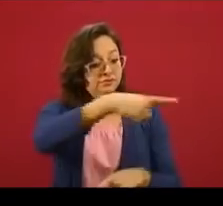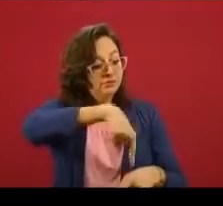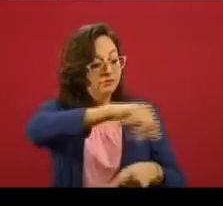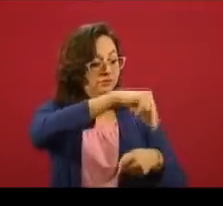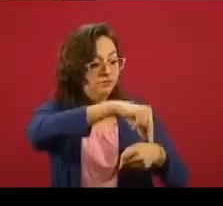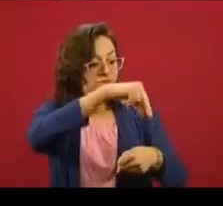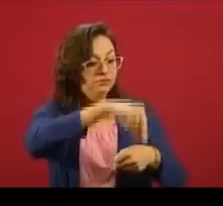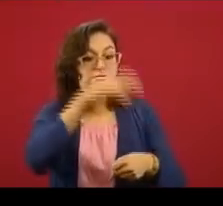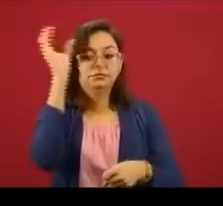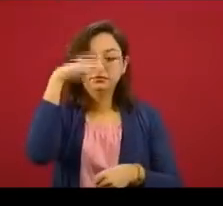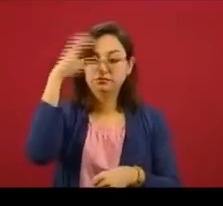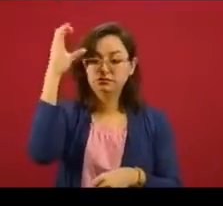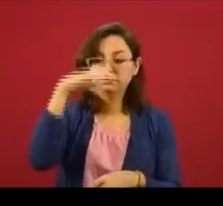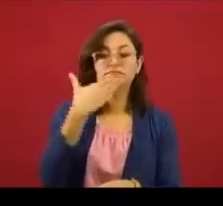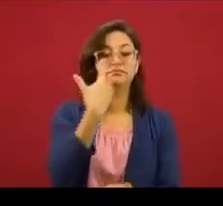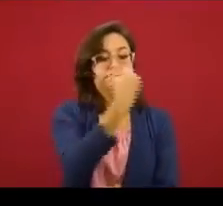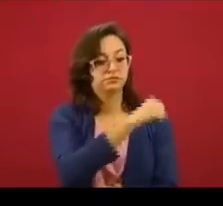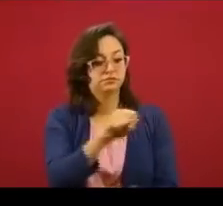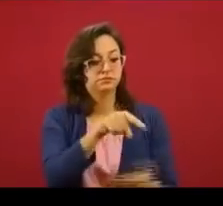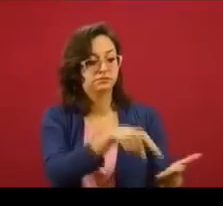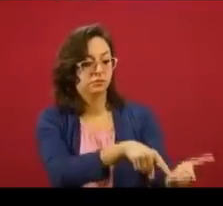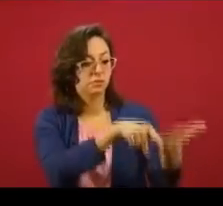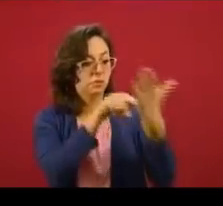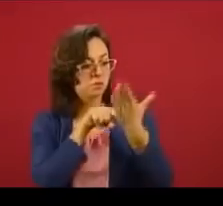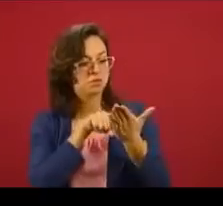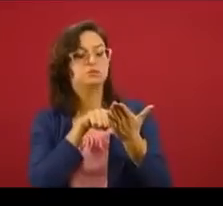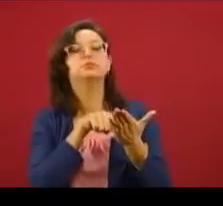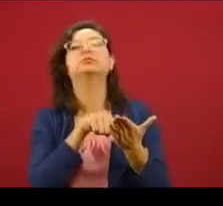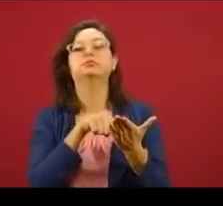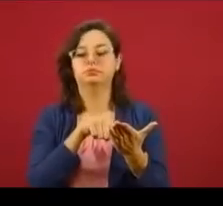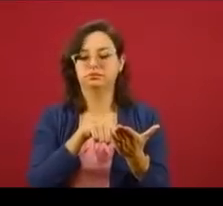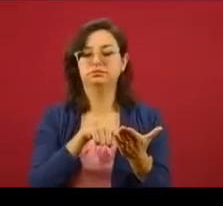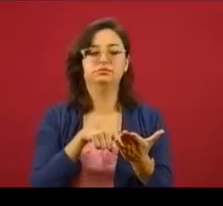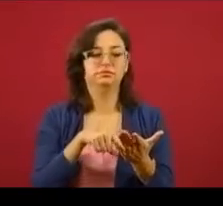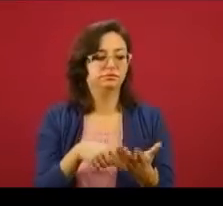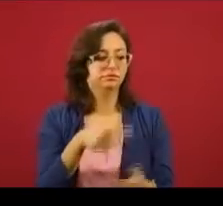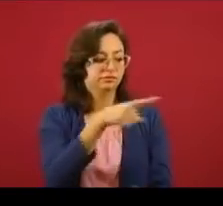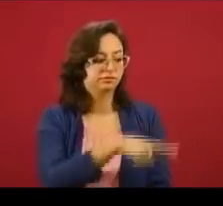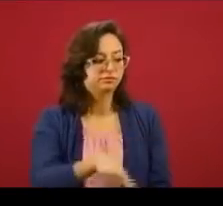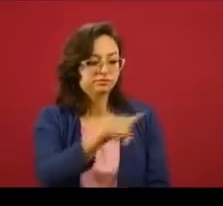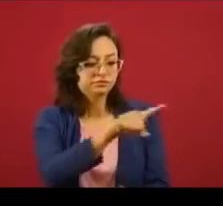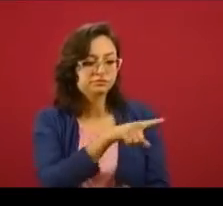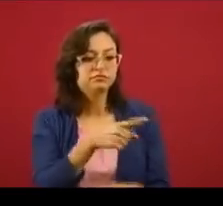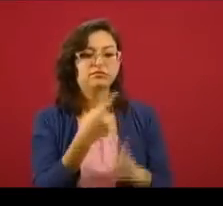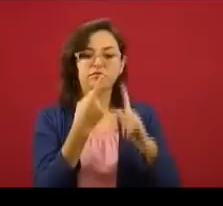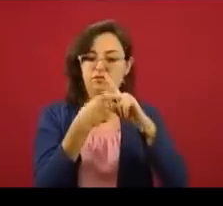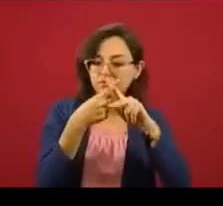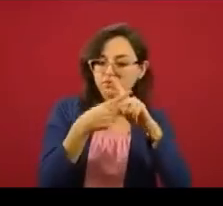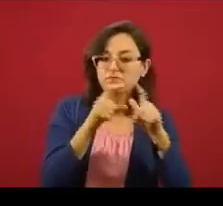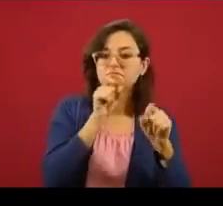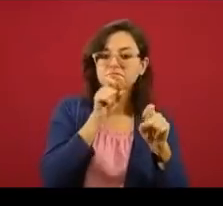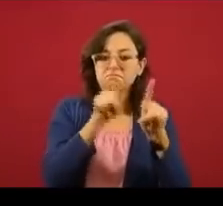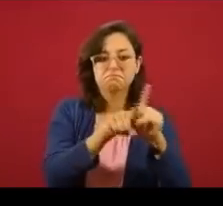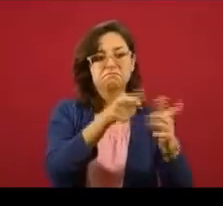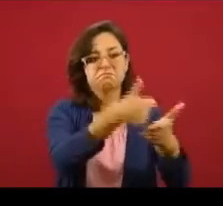médicos, de los científicos, de los matemáticos que nos están ayudando